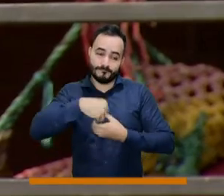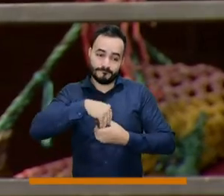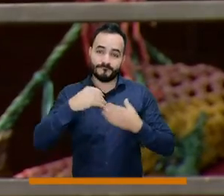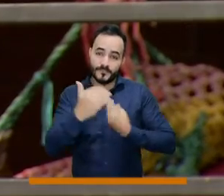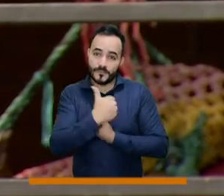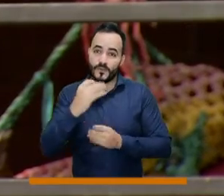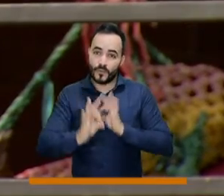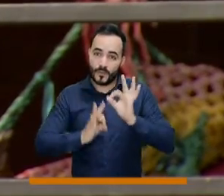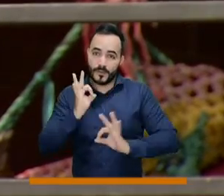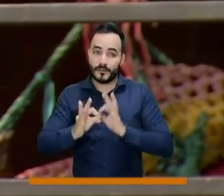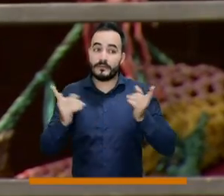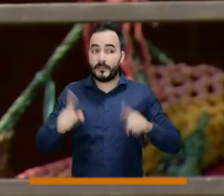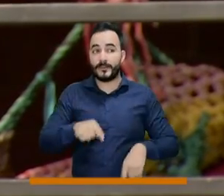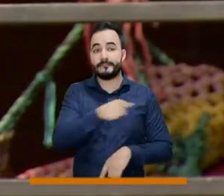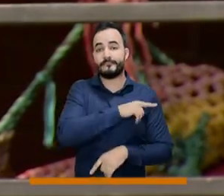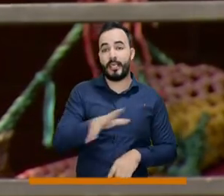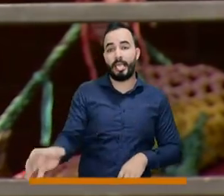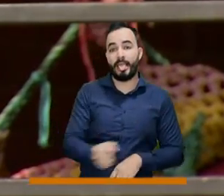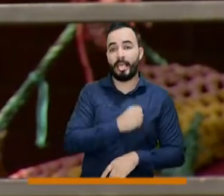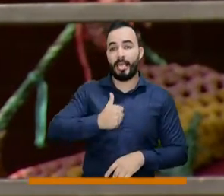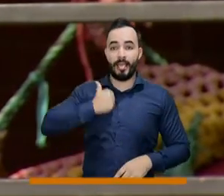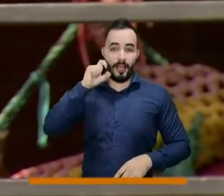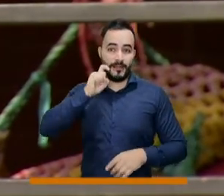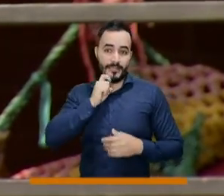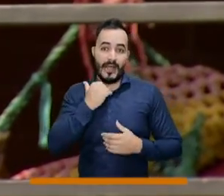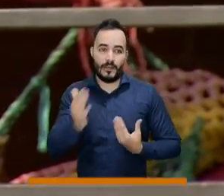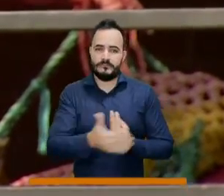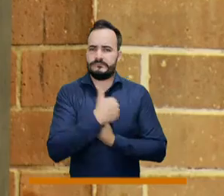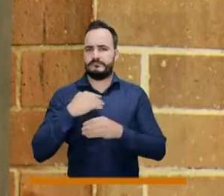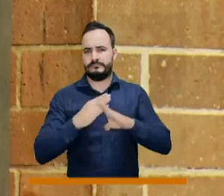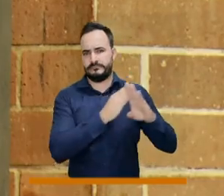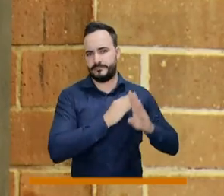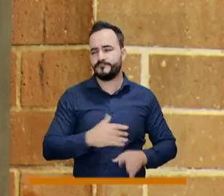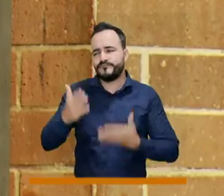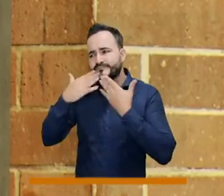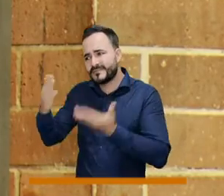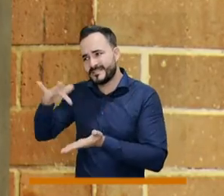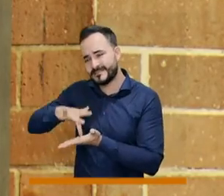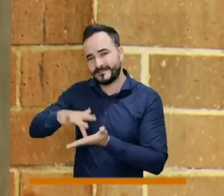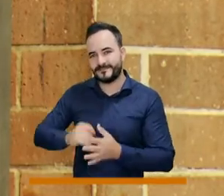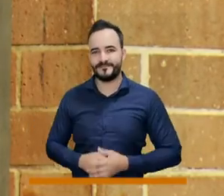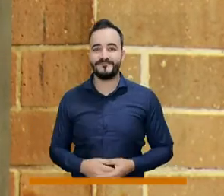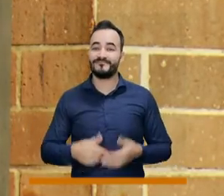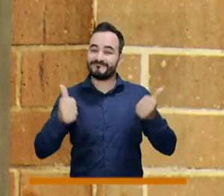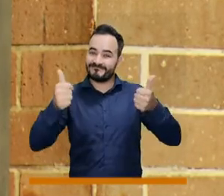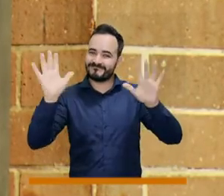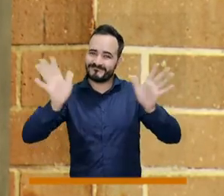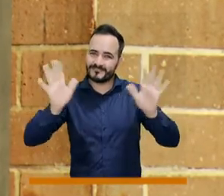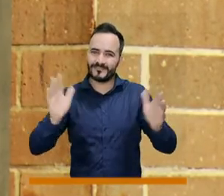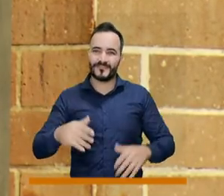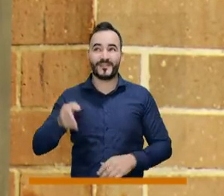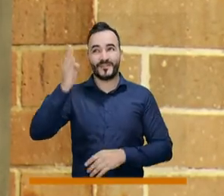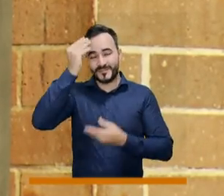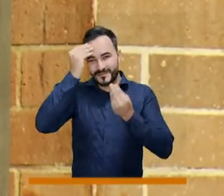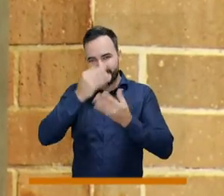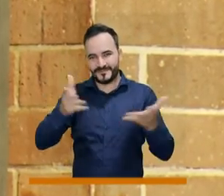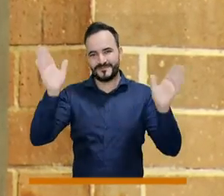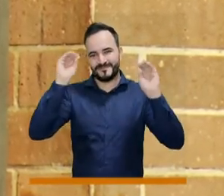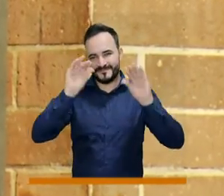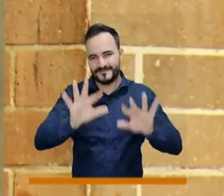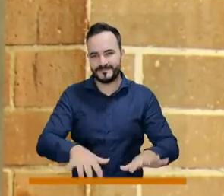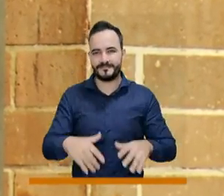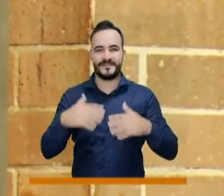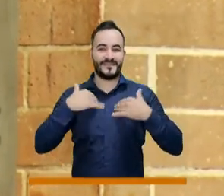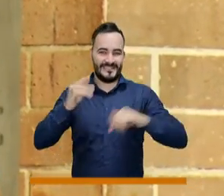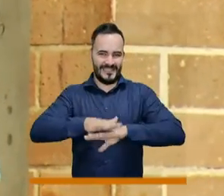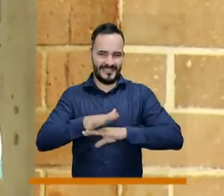Comienzo, entornos protectores donde protegemos a nuestros niños, incluido el abuso sexual. Muchísimas gracias, Luz Miriam, por estar con nosotros. Que